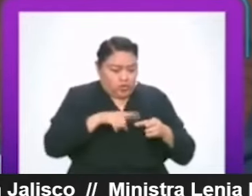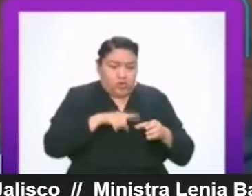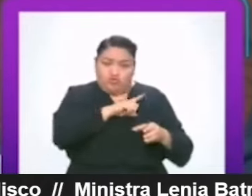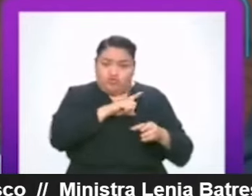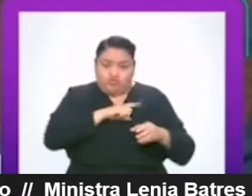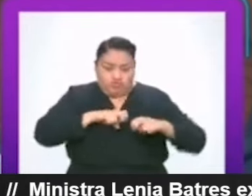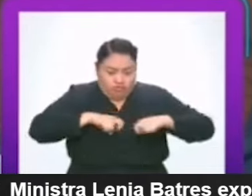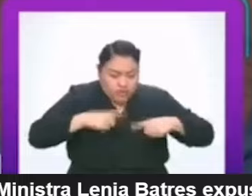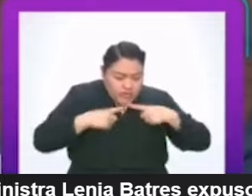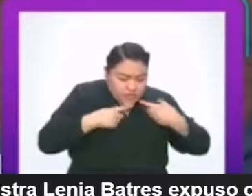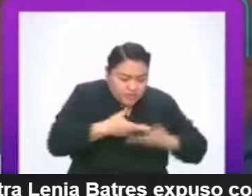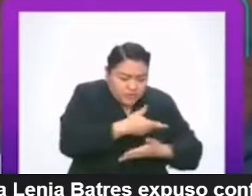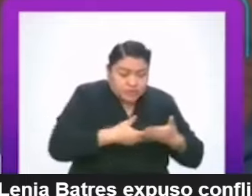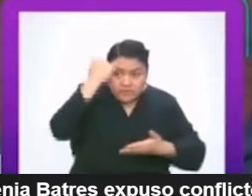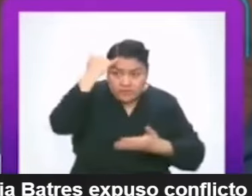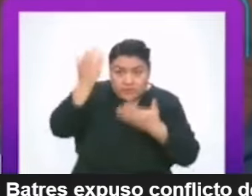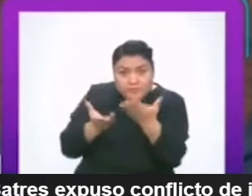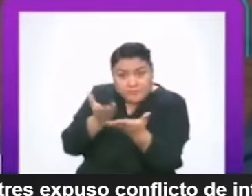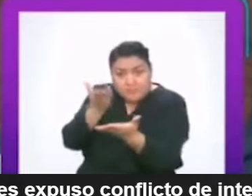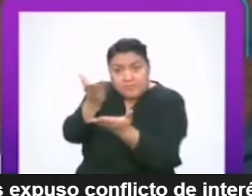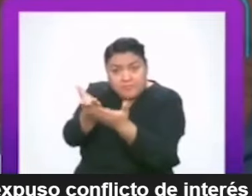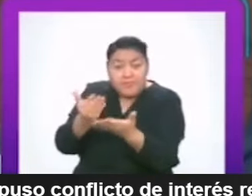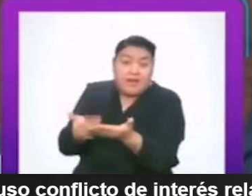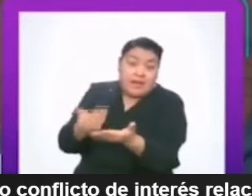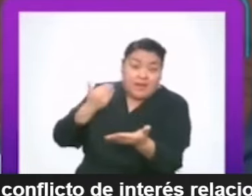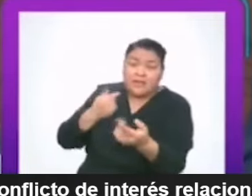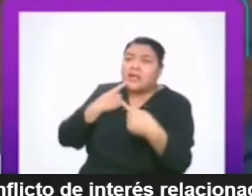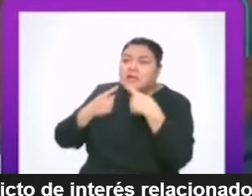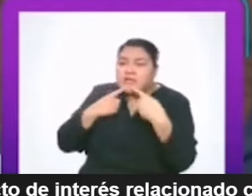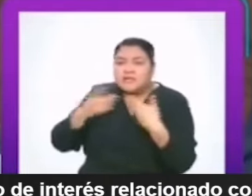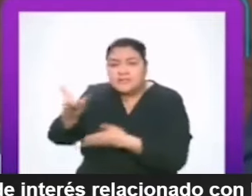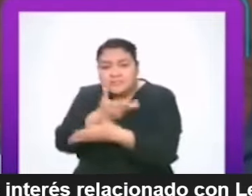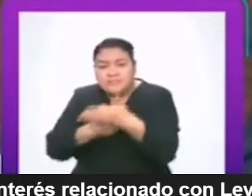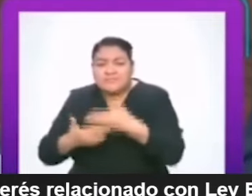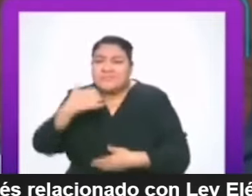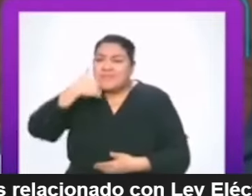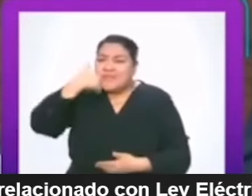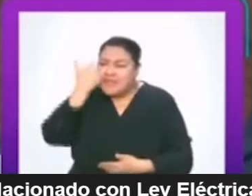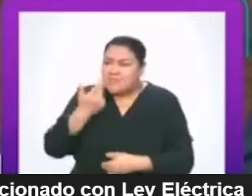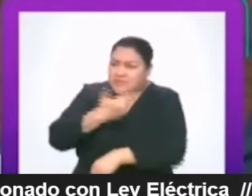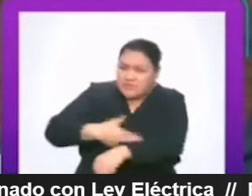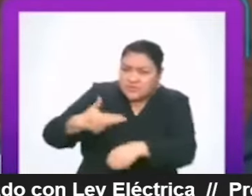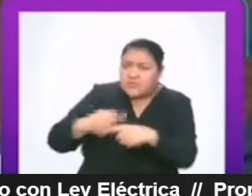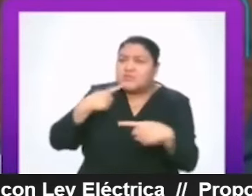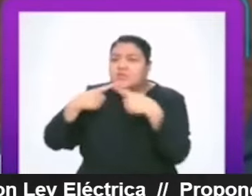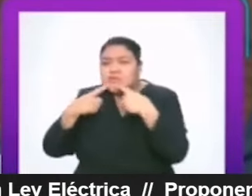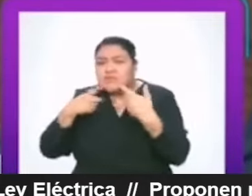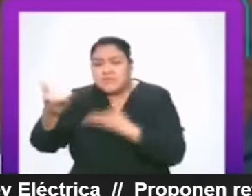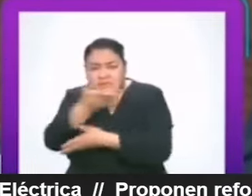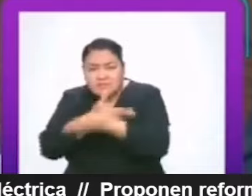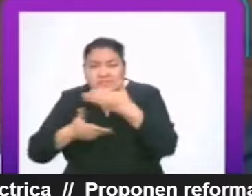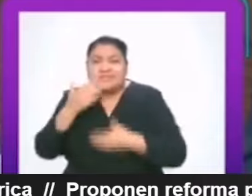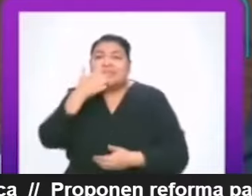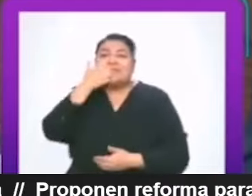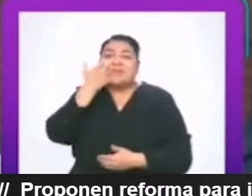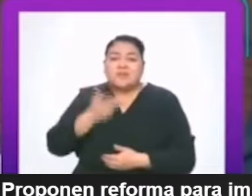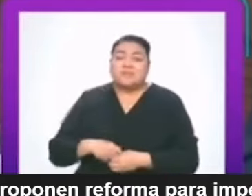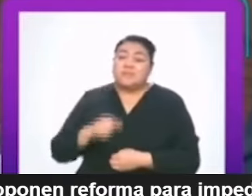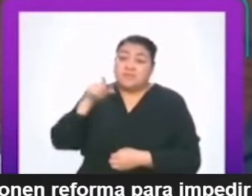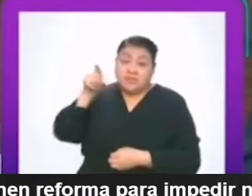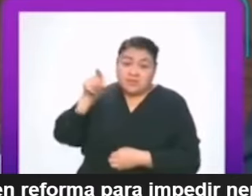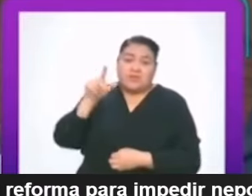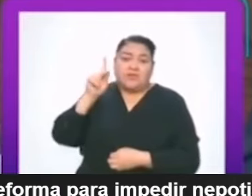este instituto ha planteado desde el principio la posibilidad de tender puentes y construir un diálogo tanto con el